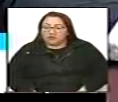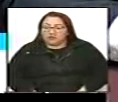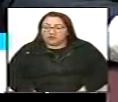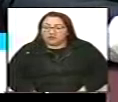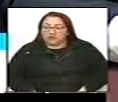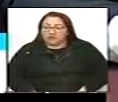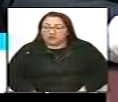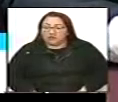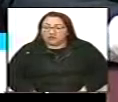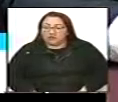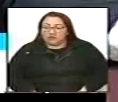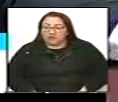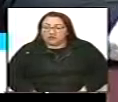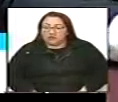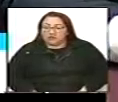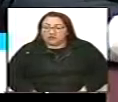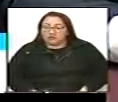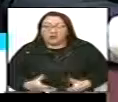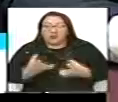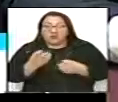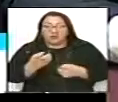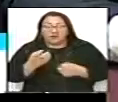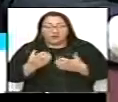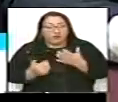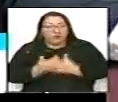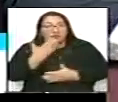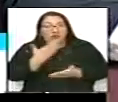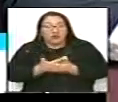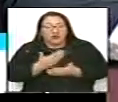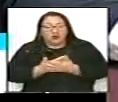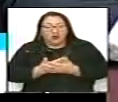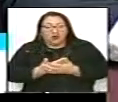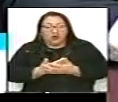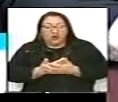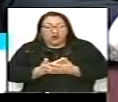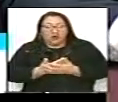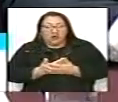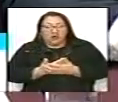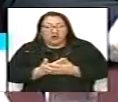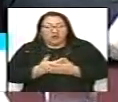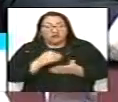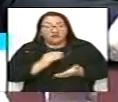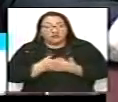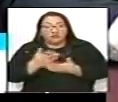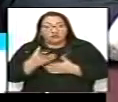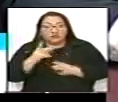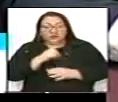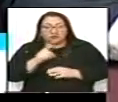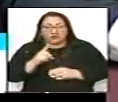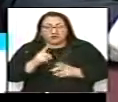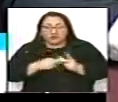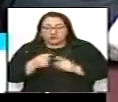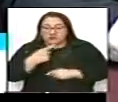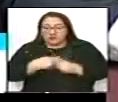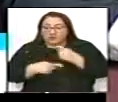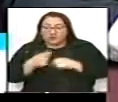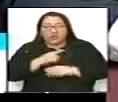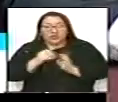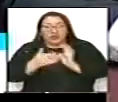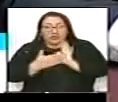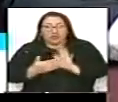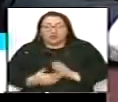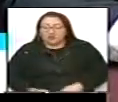requiriendo incluso la presentación de nueva prueba que sustente la denuncia. En caso contrario, son rechazados de